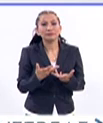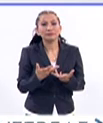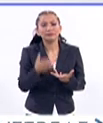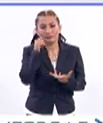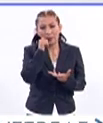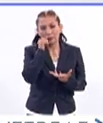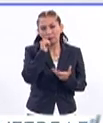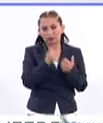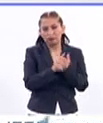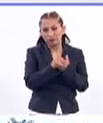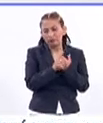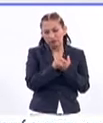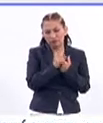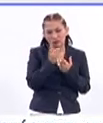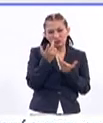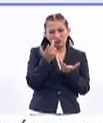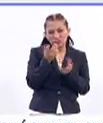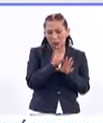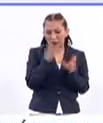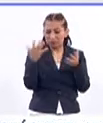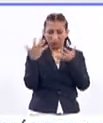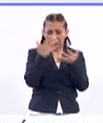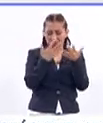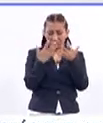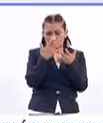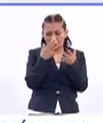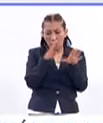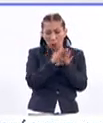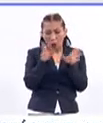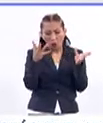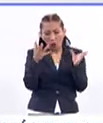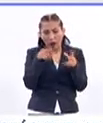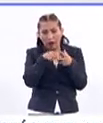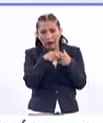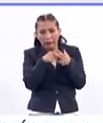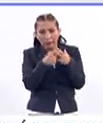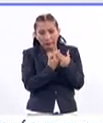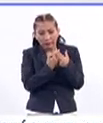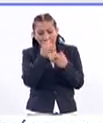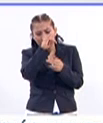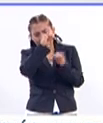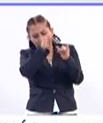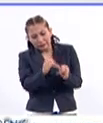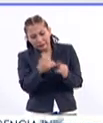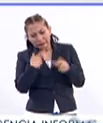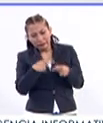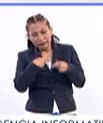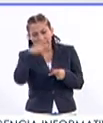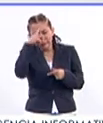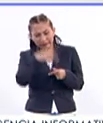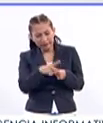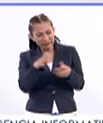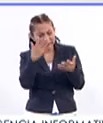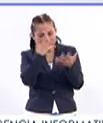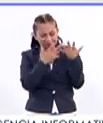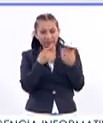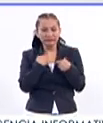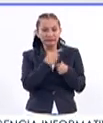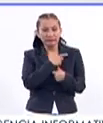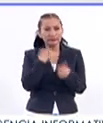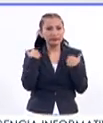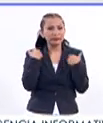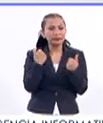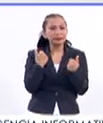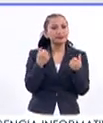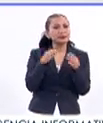Siempre ha habido un problema con cómo se crea la identidad del mexicano, si hay que